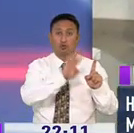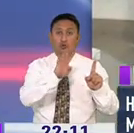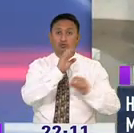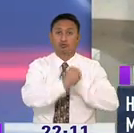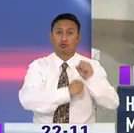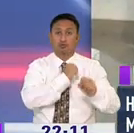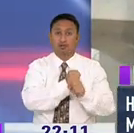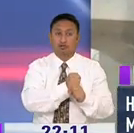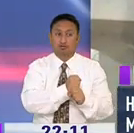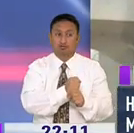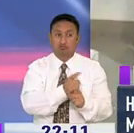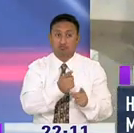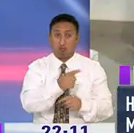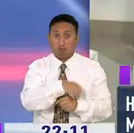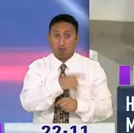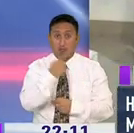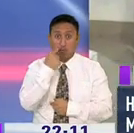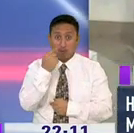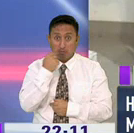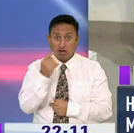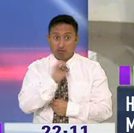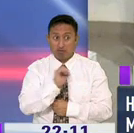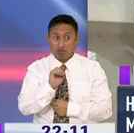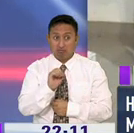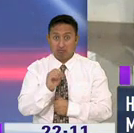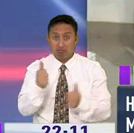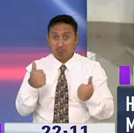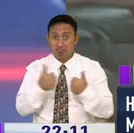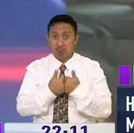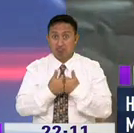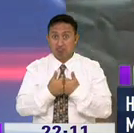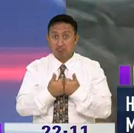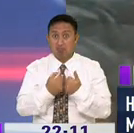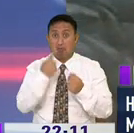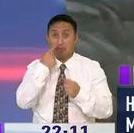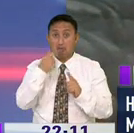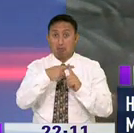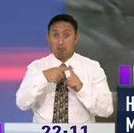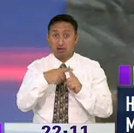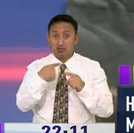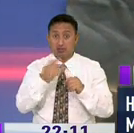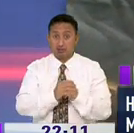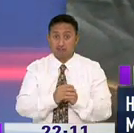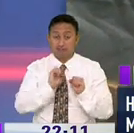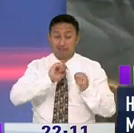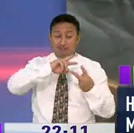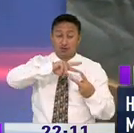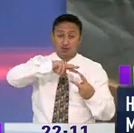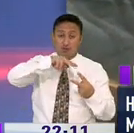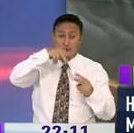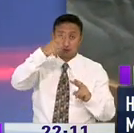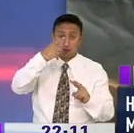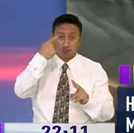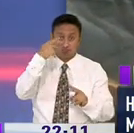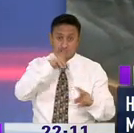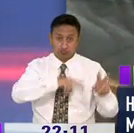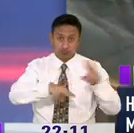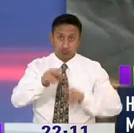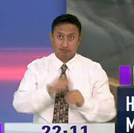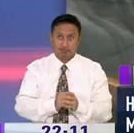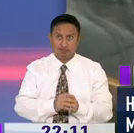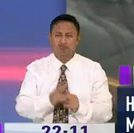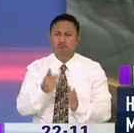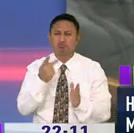44. No se sabe si su padre biológico o simplemente la pareja de su madre. Ya se enviaron a hacer los exámenes de ADN correspondientes. Pero ¿qué fue lo